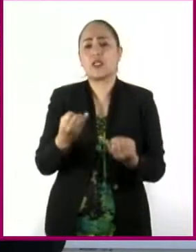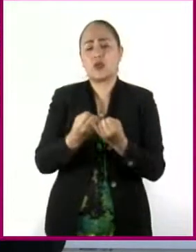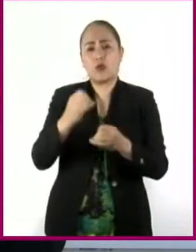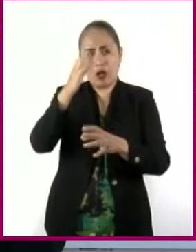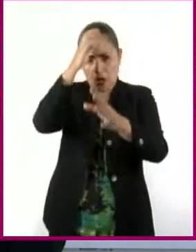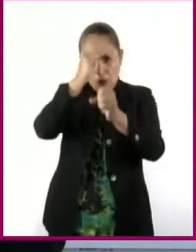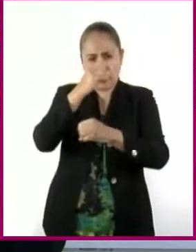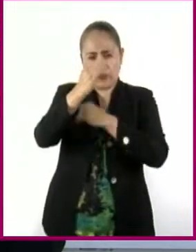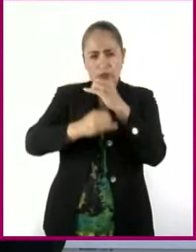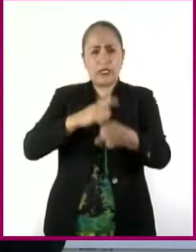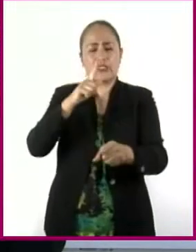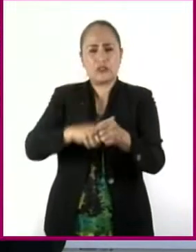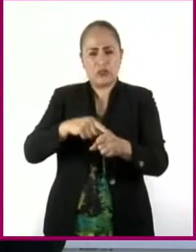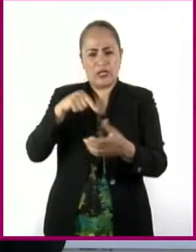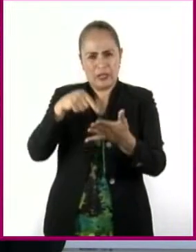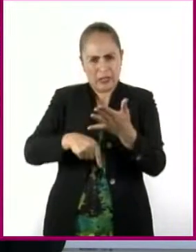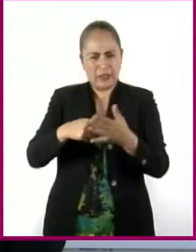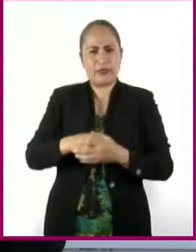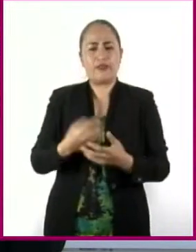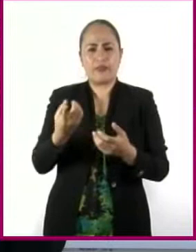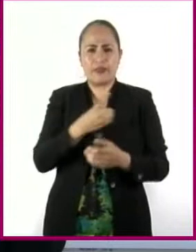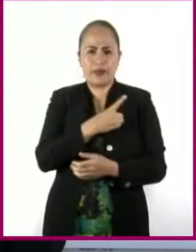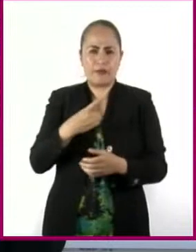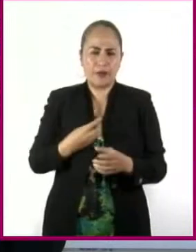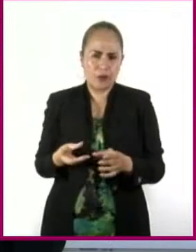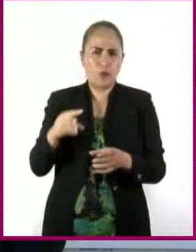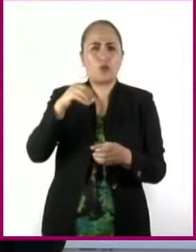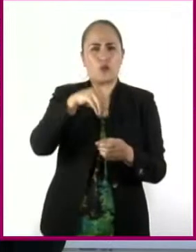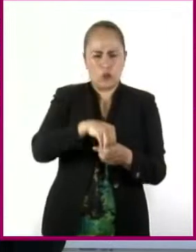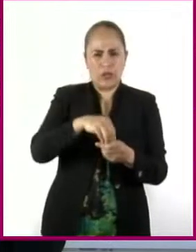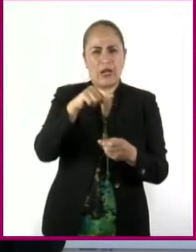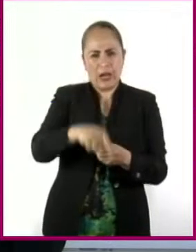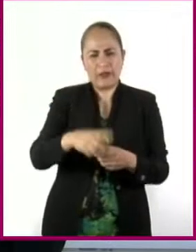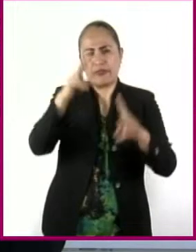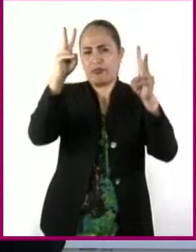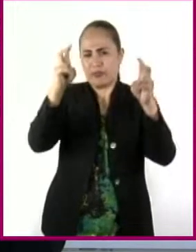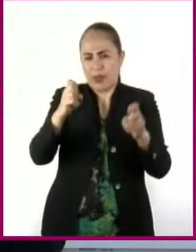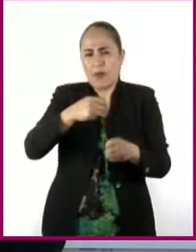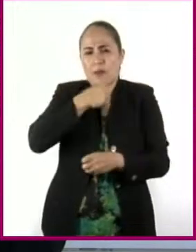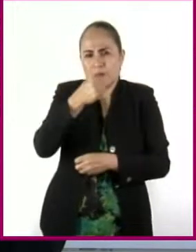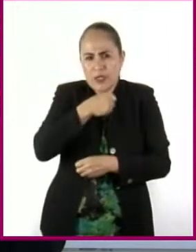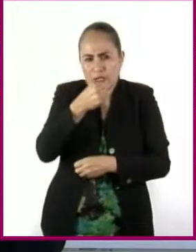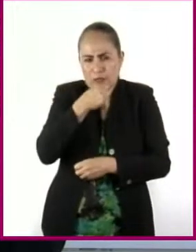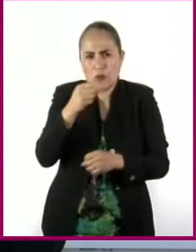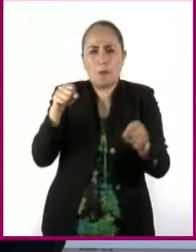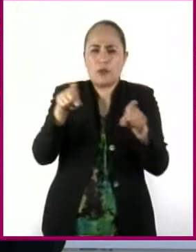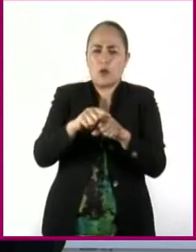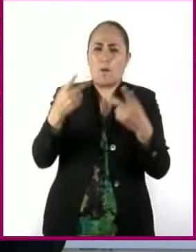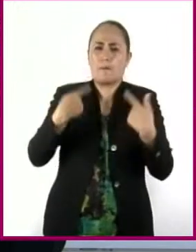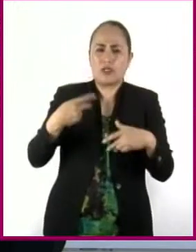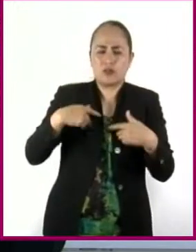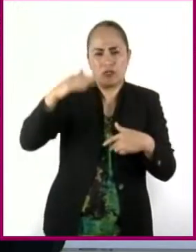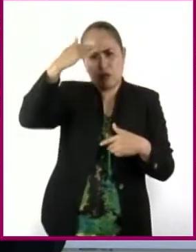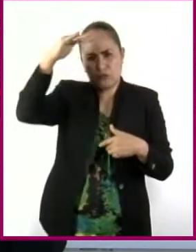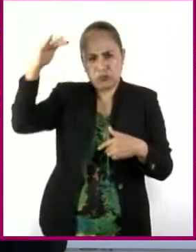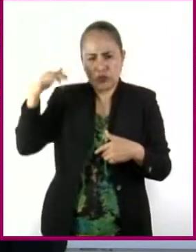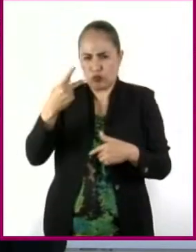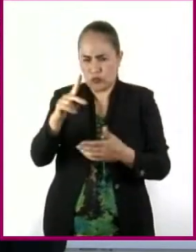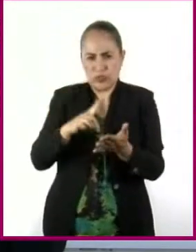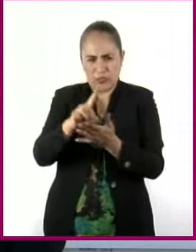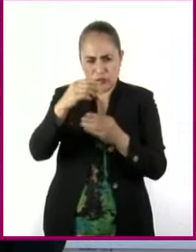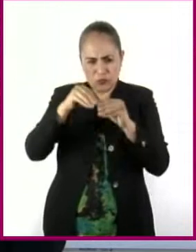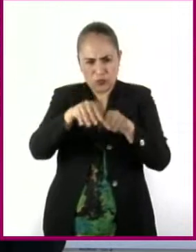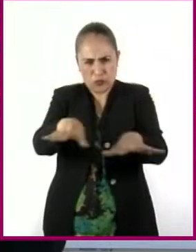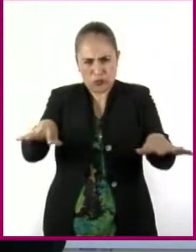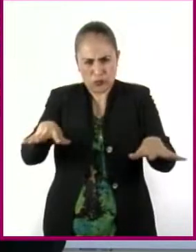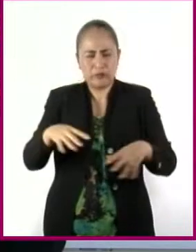internacionales en los programas de estudio, debe incluirse el tema del envejecimiento y de los derechos de las personas mayores para su difusión. Esto